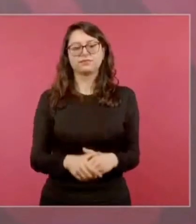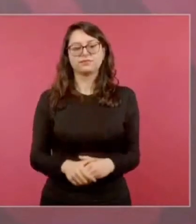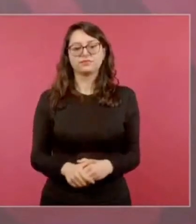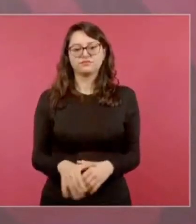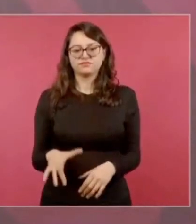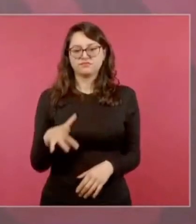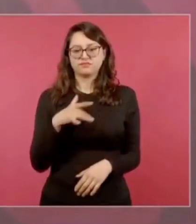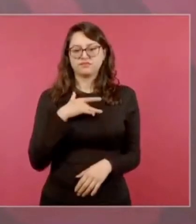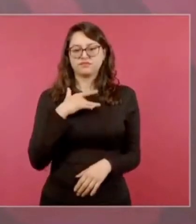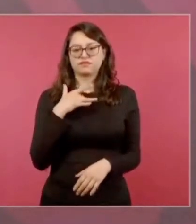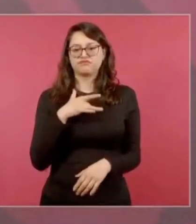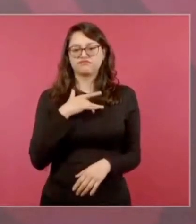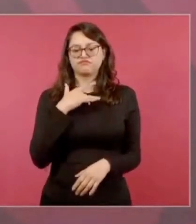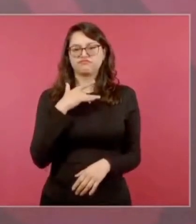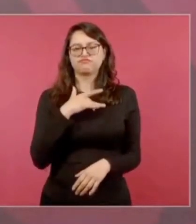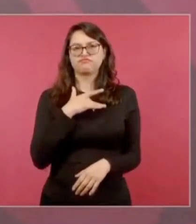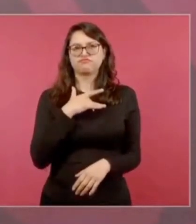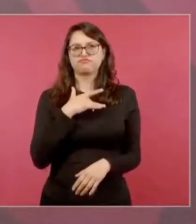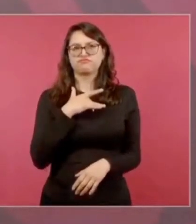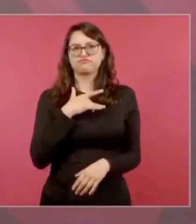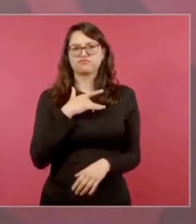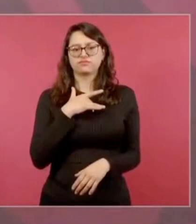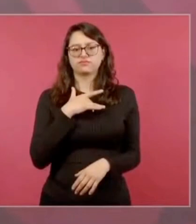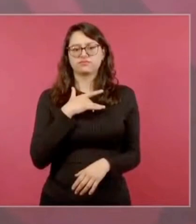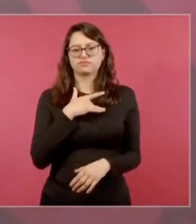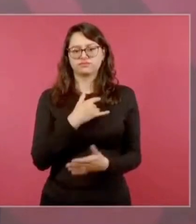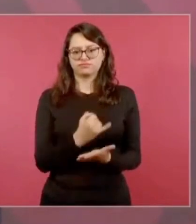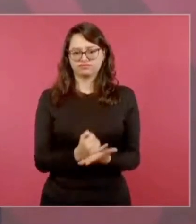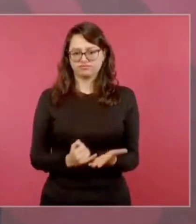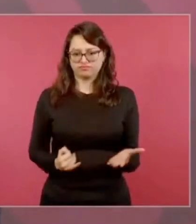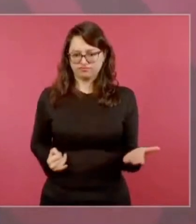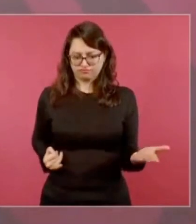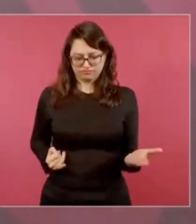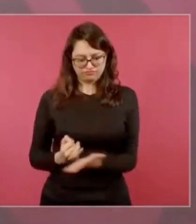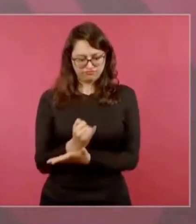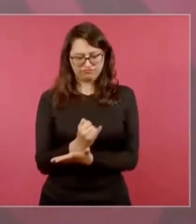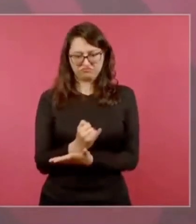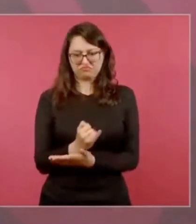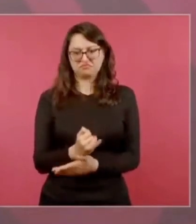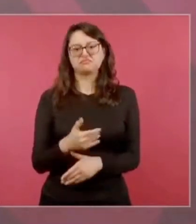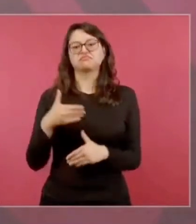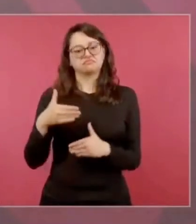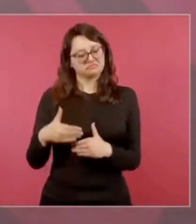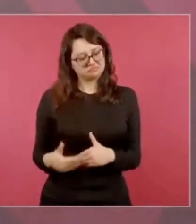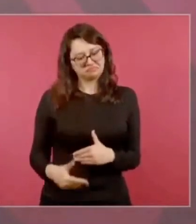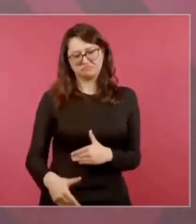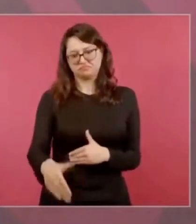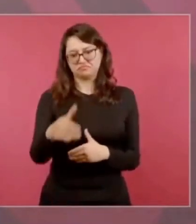Reafirmemos la decisión y el rumbo que hemos tomado desde el inicio del gobierno.